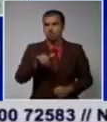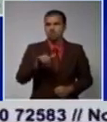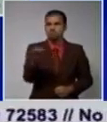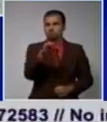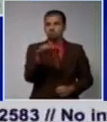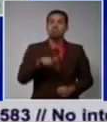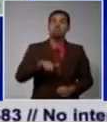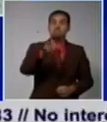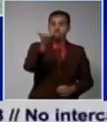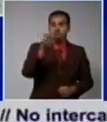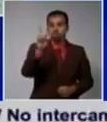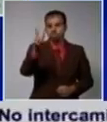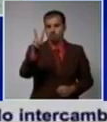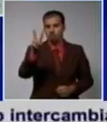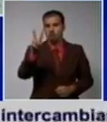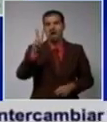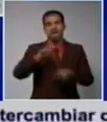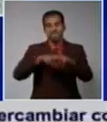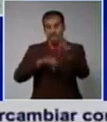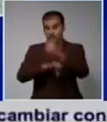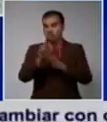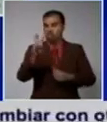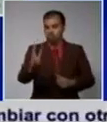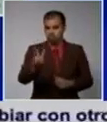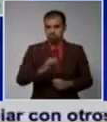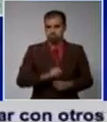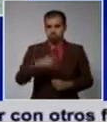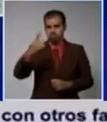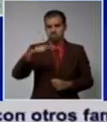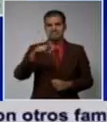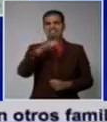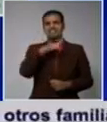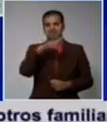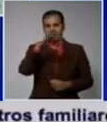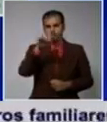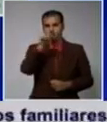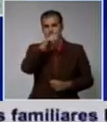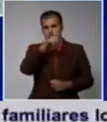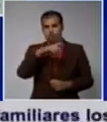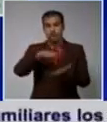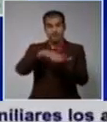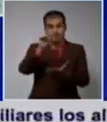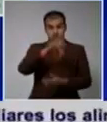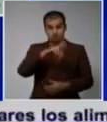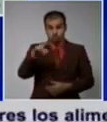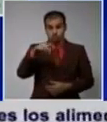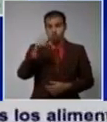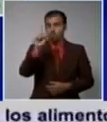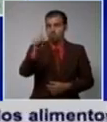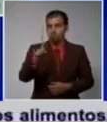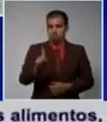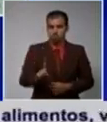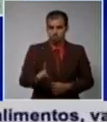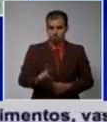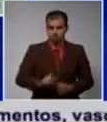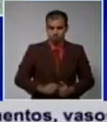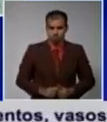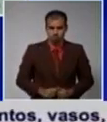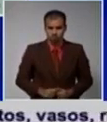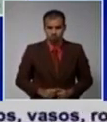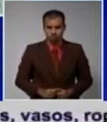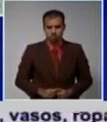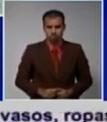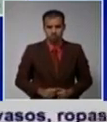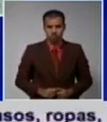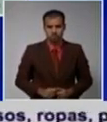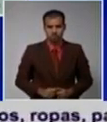2 y del Cerro, Cotorro y Plaza de la Revolución, uno. Y en el caso